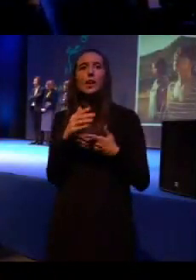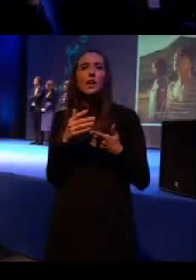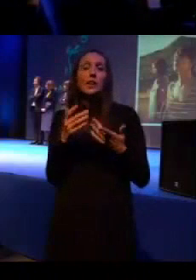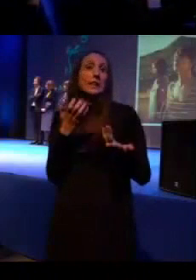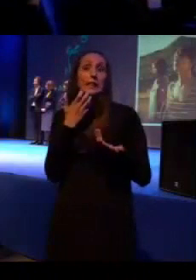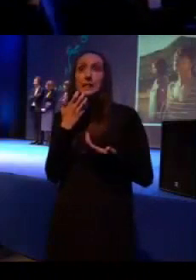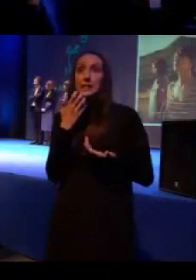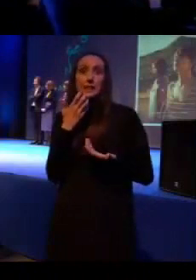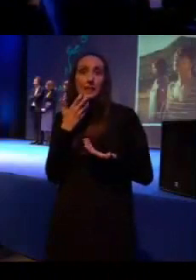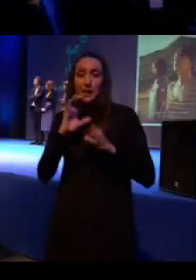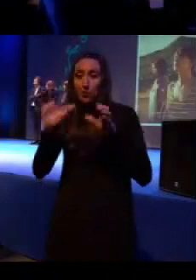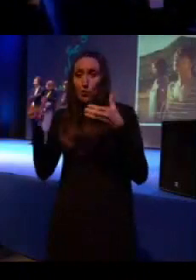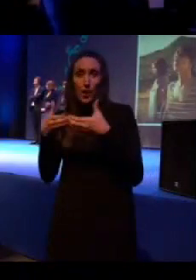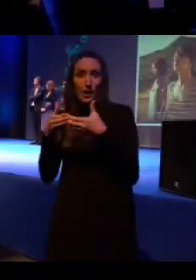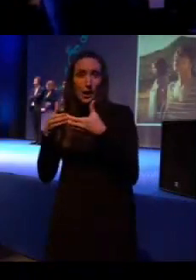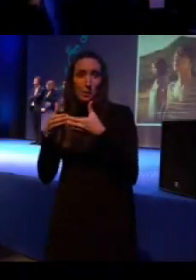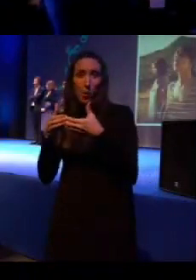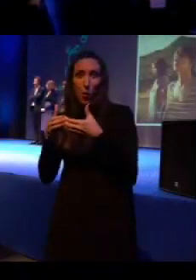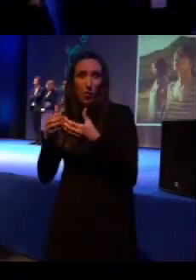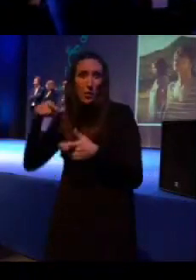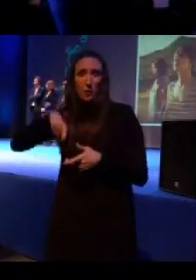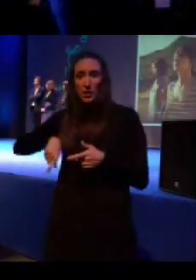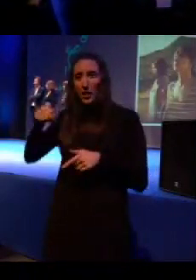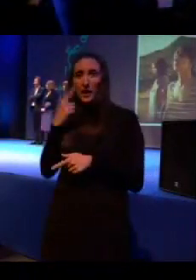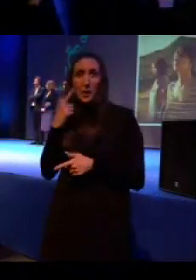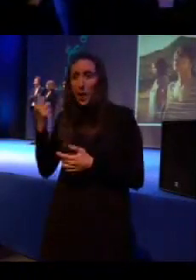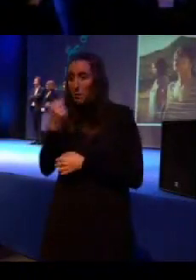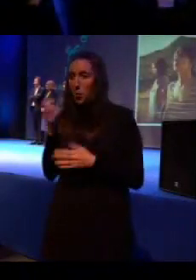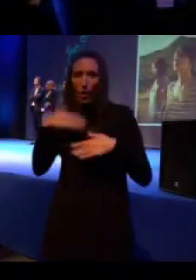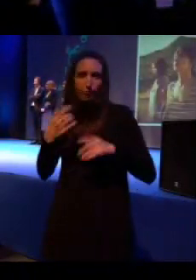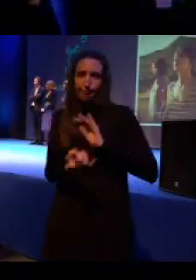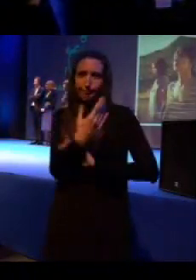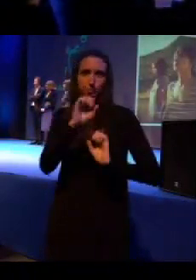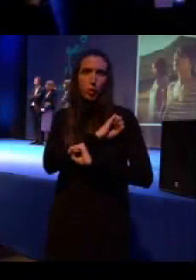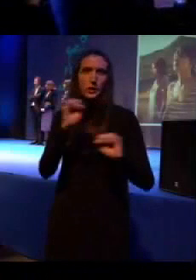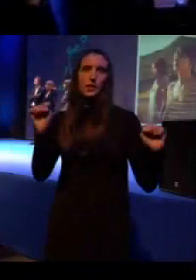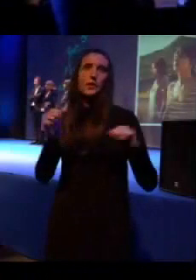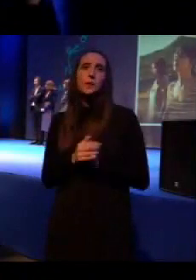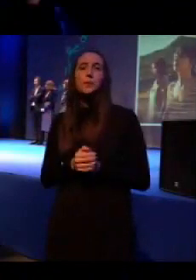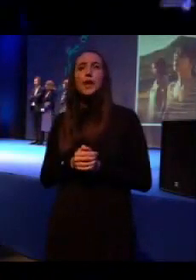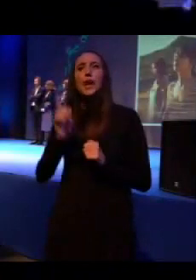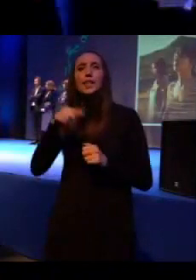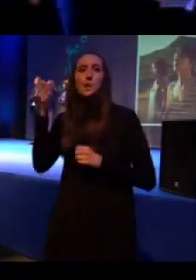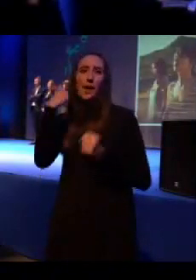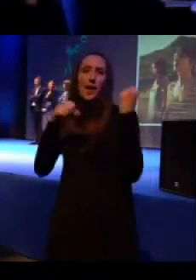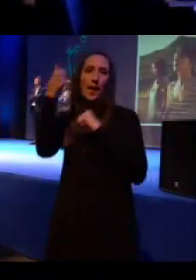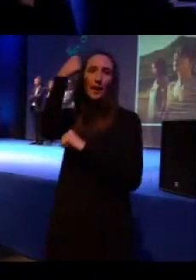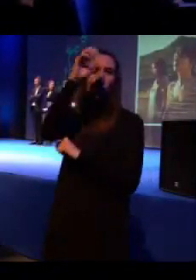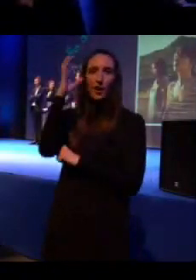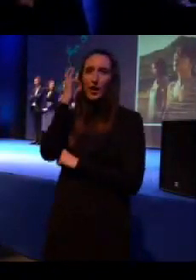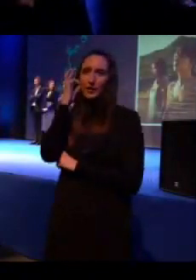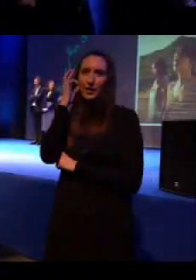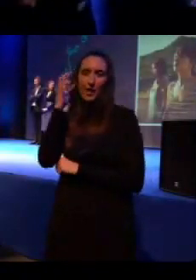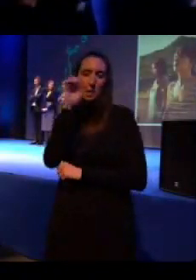sido posible, por supuesto, sin un equipo inmenso de profesionales de Almería y con este reparto de actrices y actores